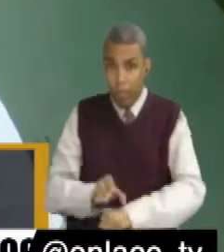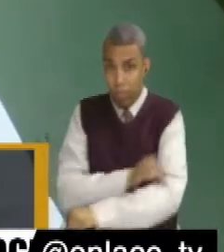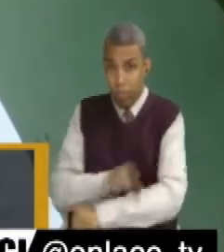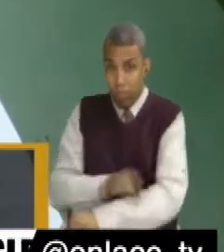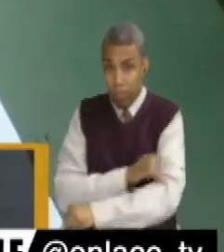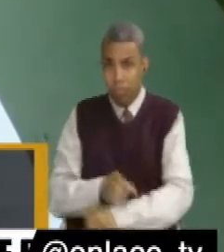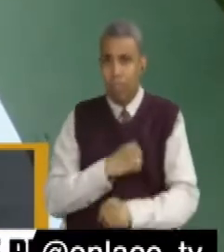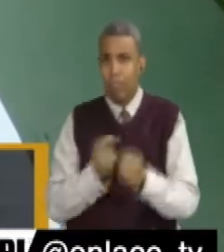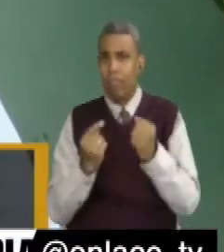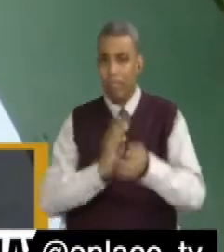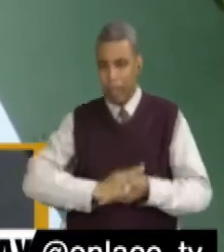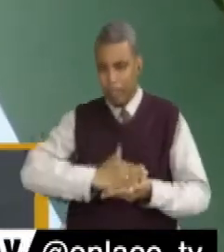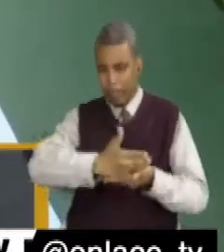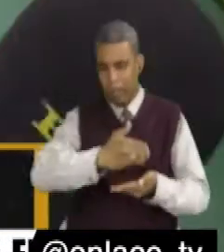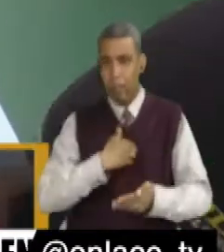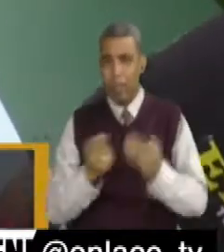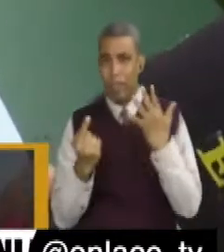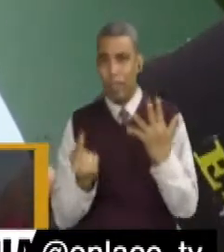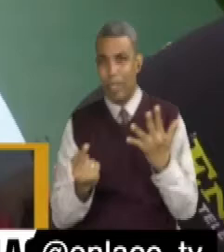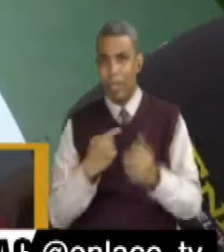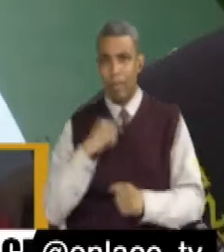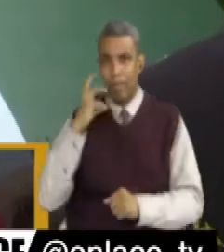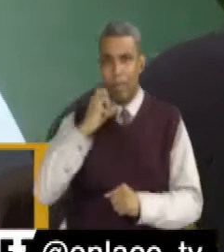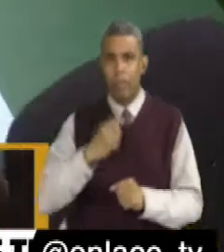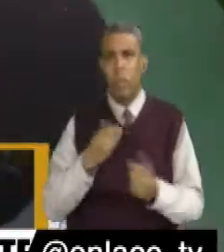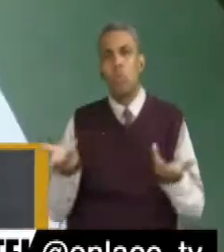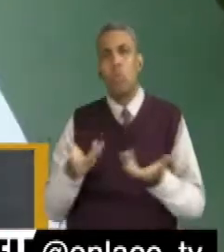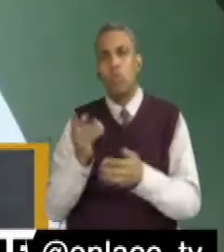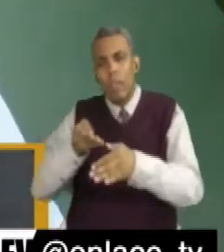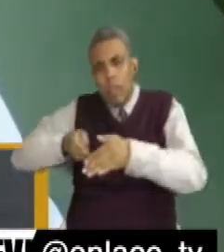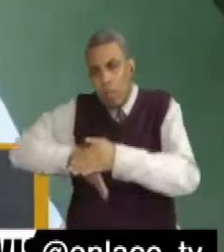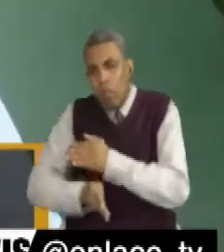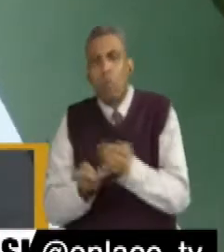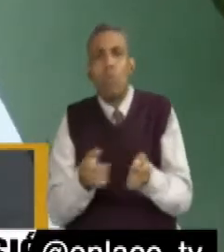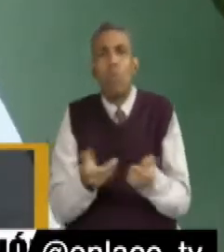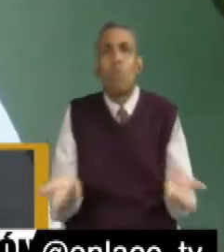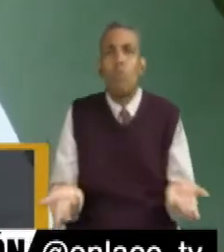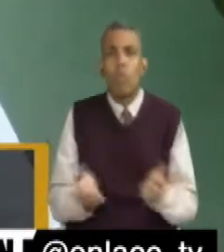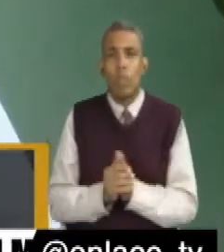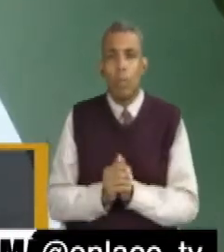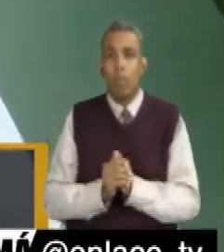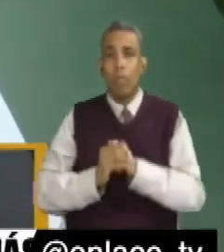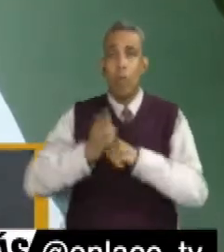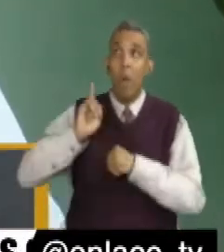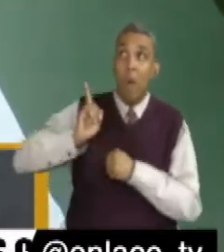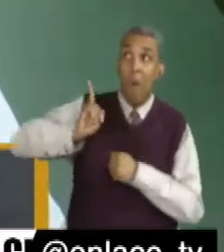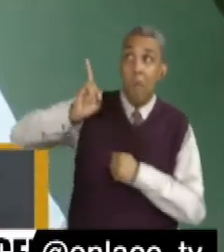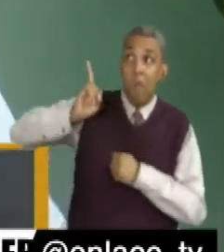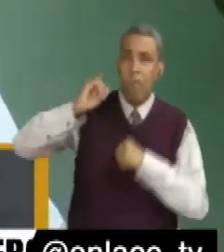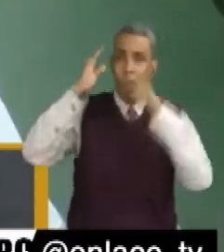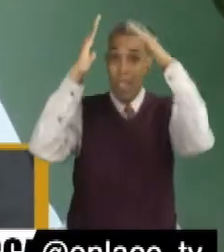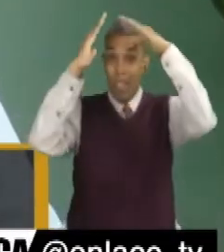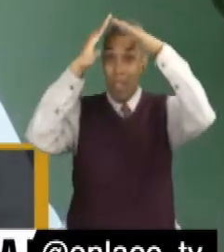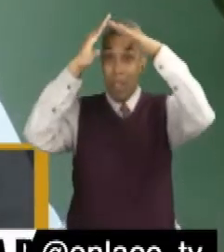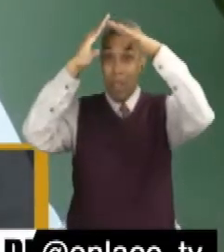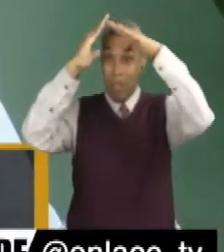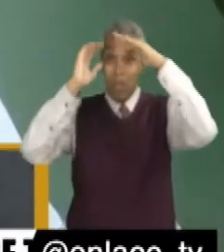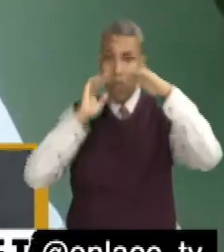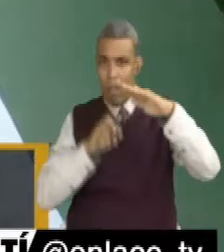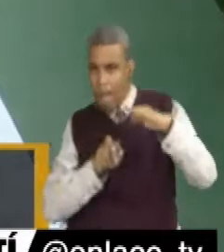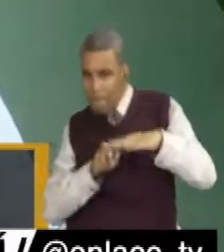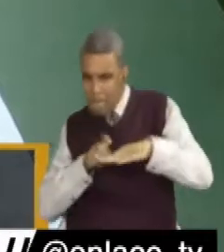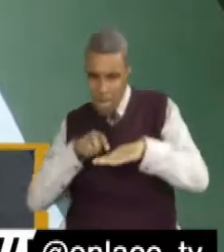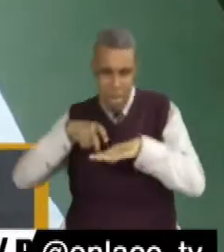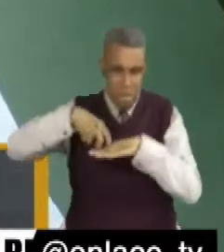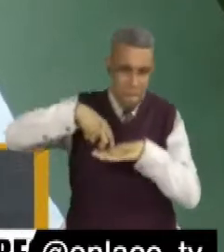los auxiliares contables de la empresa. ¿Por dónde ingresaron los sujetos y cómo se dieron cuenta? Por los techos, ellos están rompiendo el techo, dándole